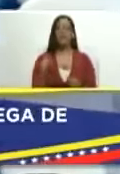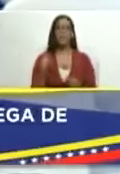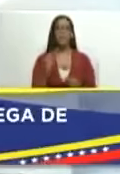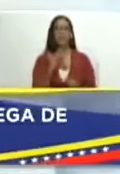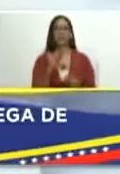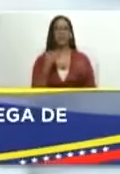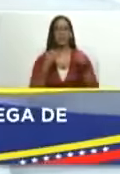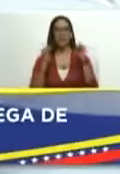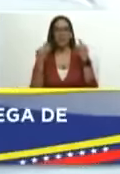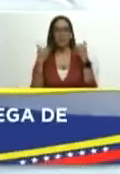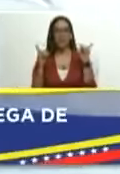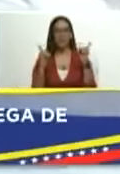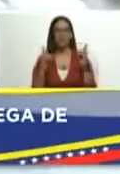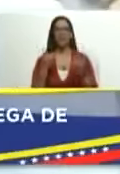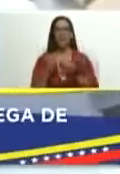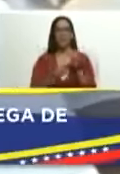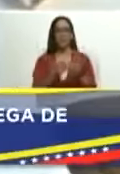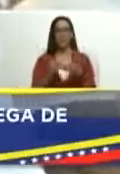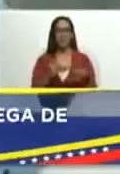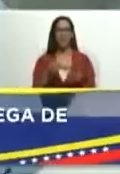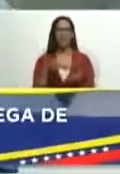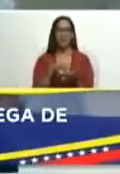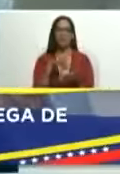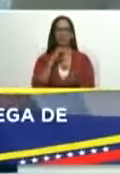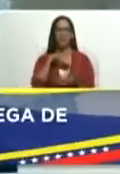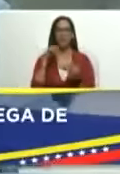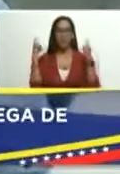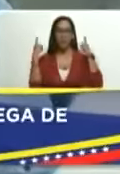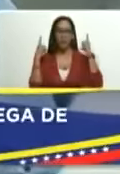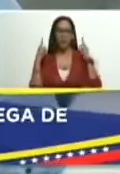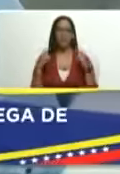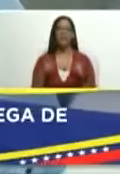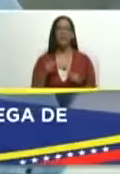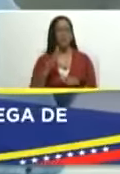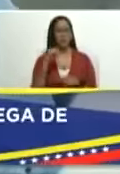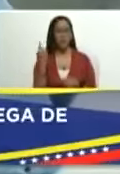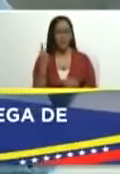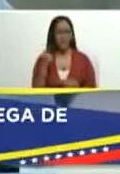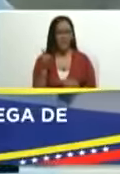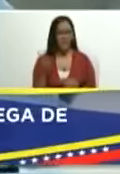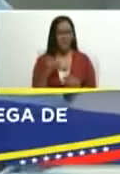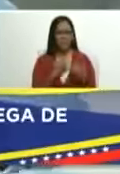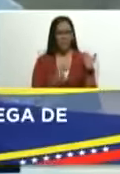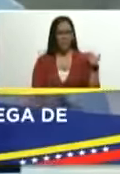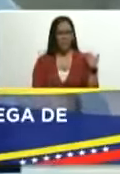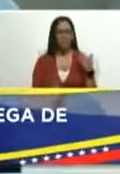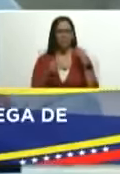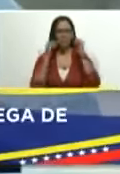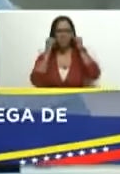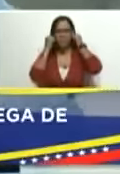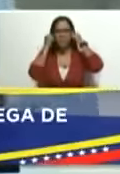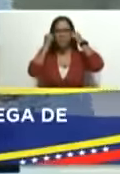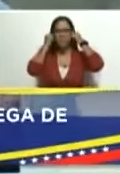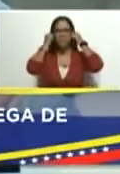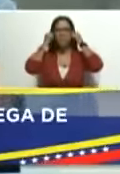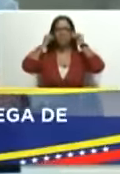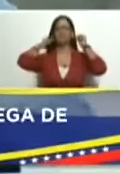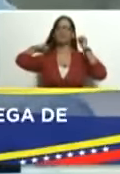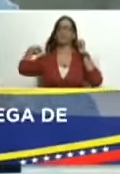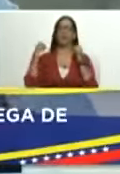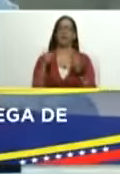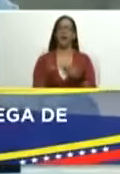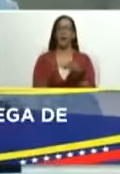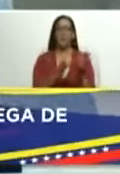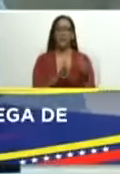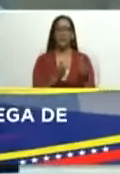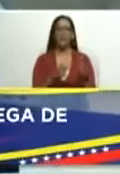la independencia ejecutado allá en el casco histórico de La Guaira. Y no solamente eso, mi comandante presidente, sino que aparte de la primera etapa del